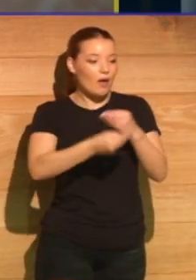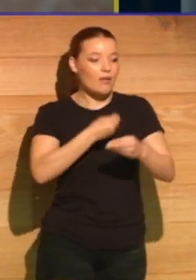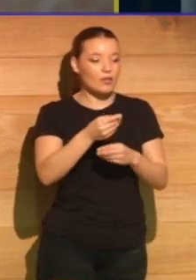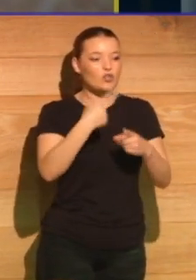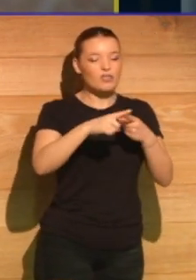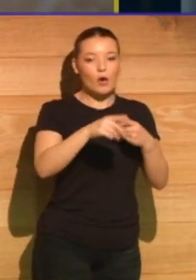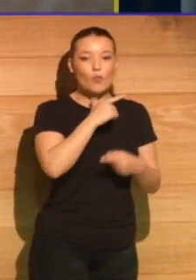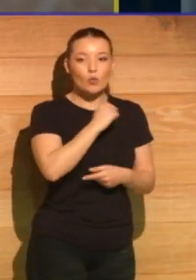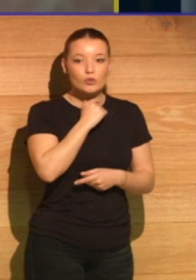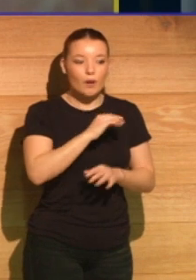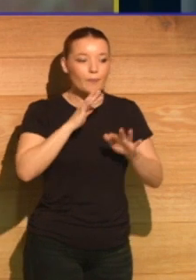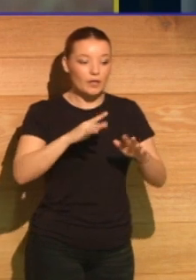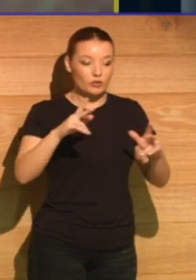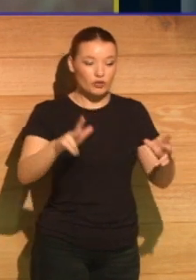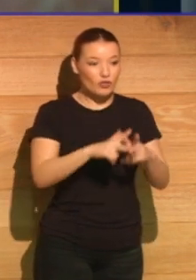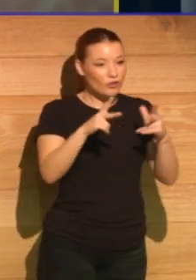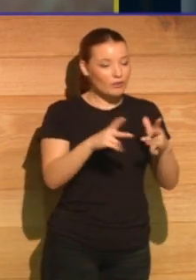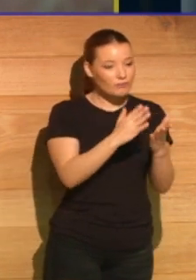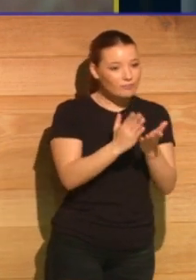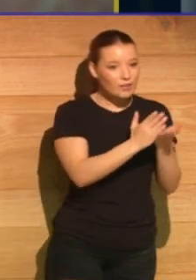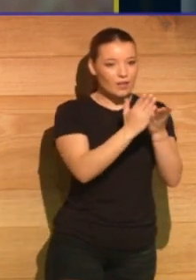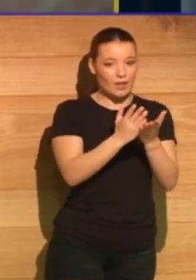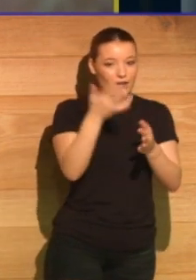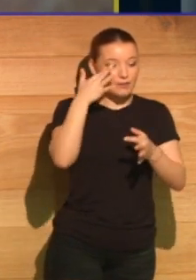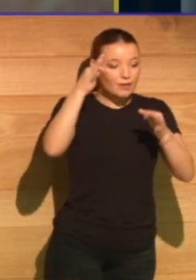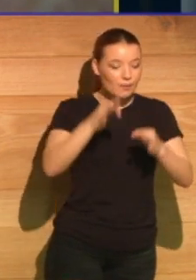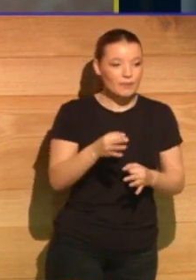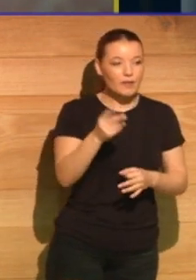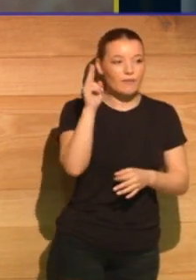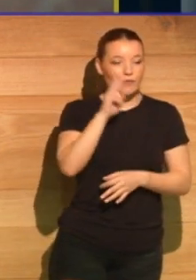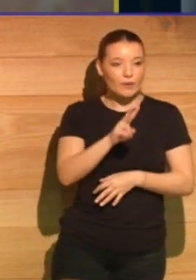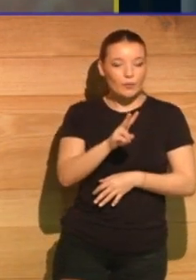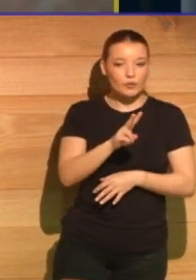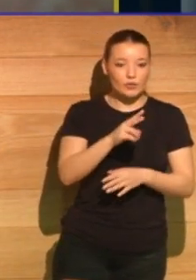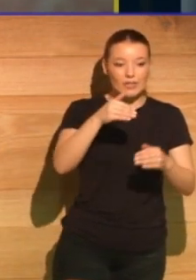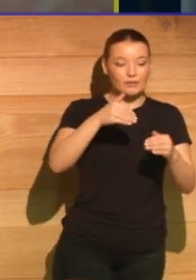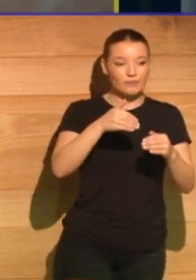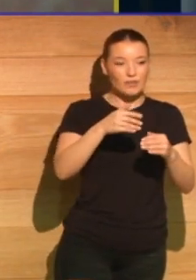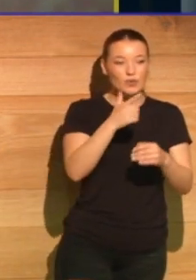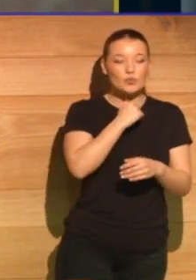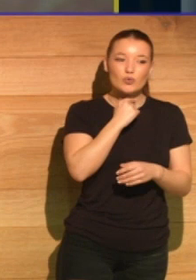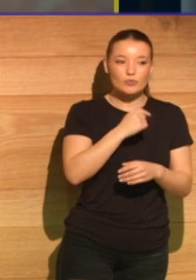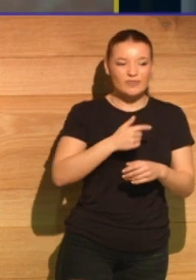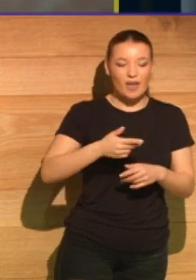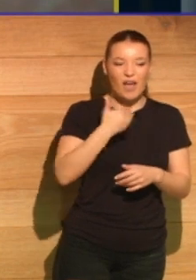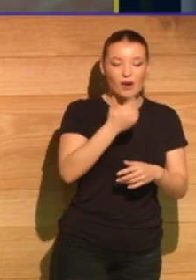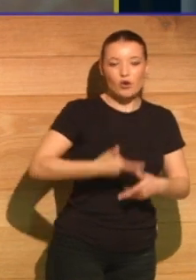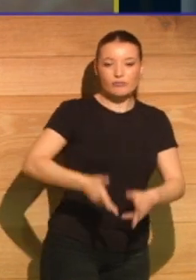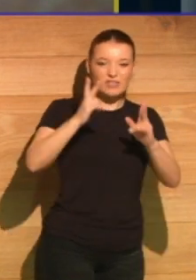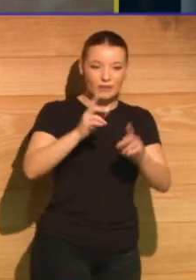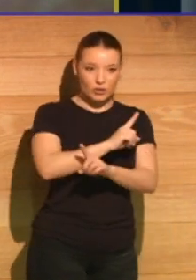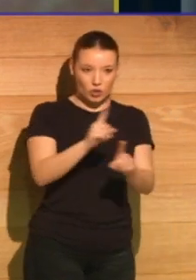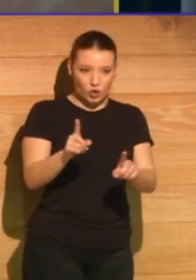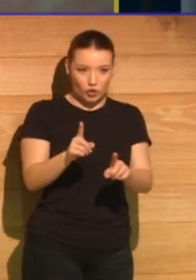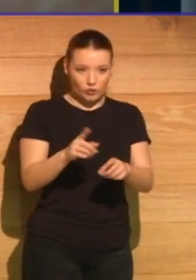en sociología muchas veces vemos que los gustos no son algo tan libre. Es decir, que lo que nos gusta no